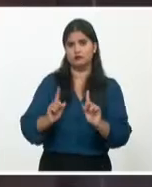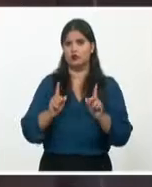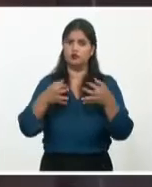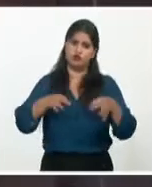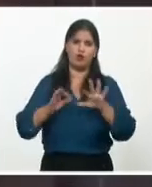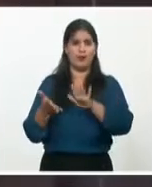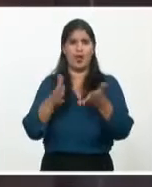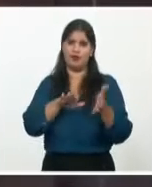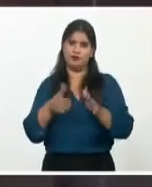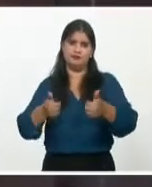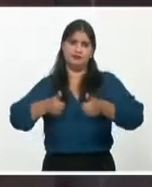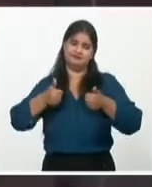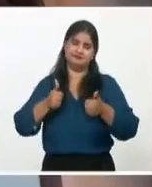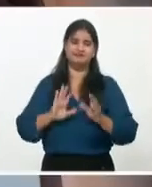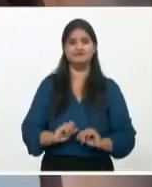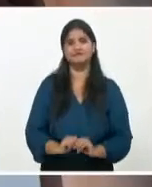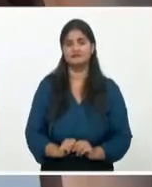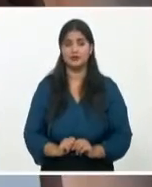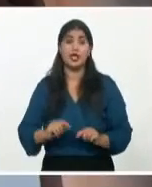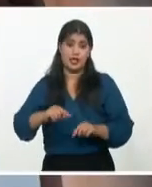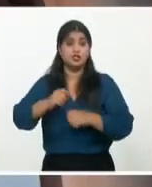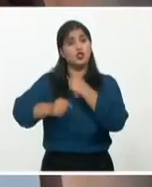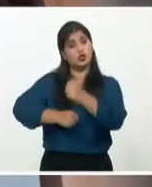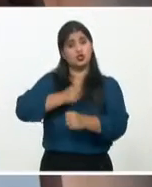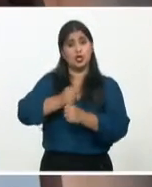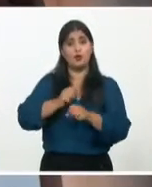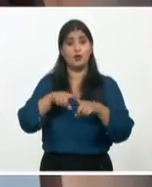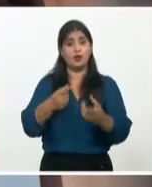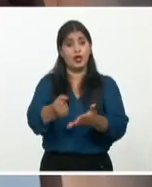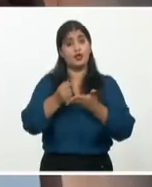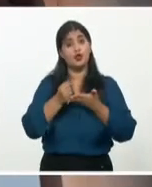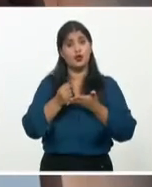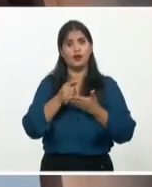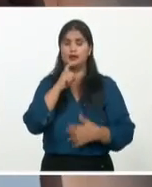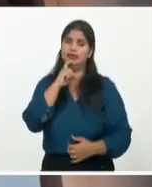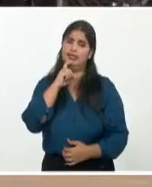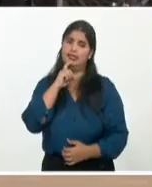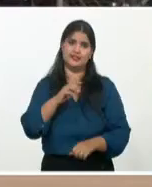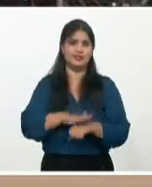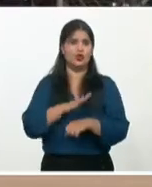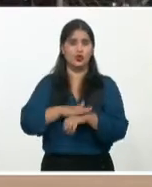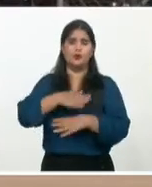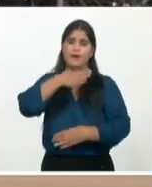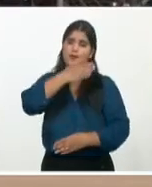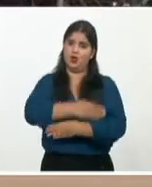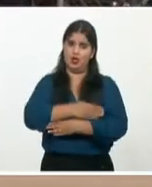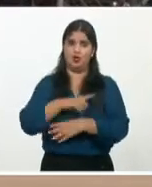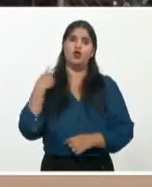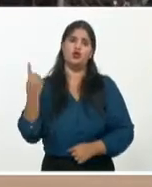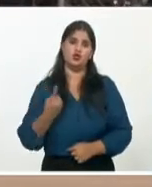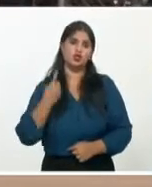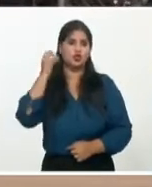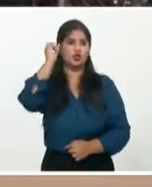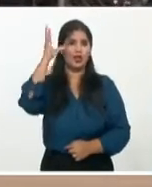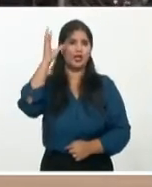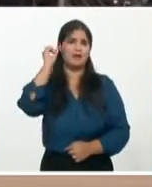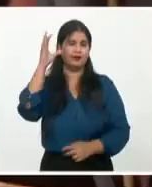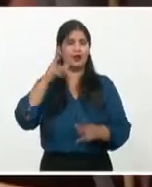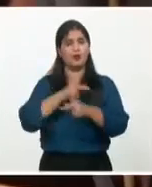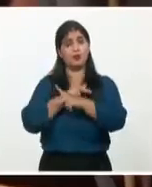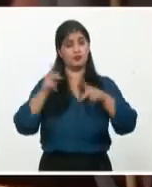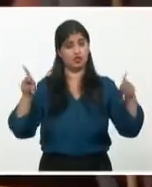que suple de ese insumo a la fábrica y otras entidades del país, bombas y otros equipos del proceso o sus partes tienen que ser modificadas por ingenieros y